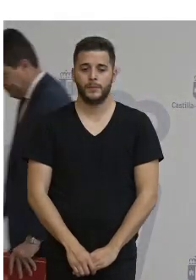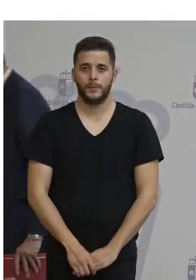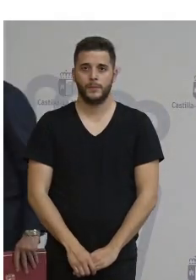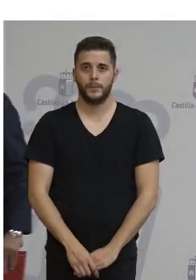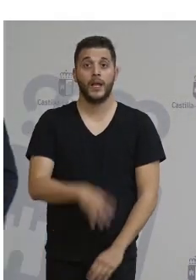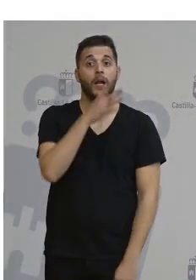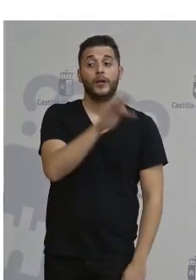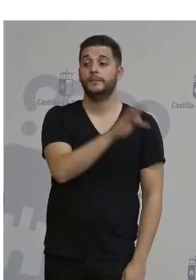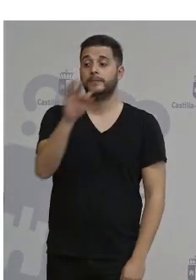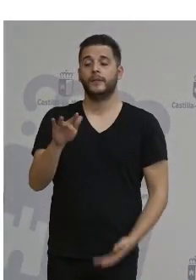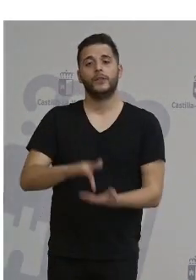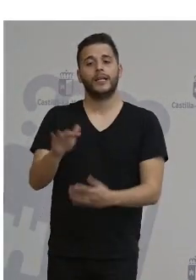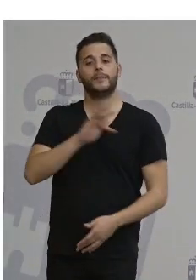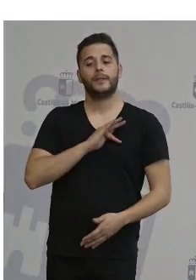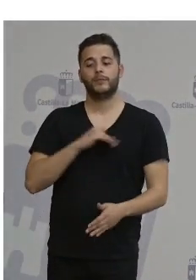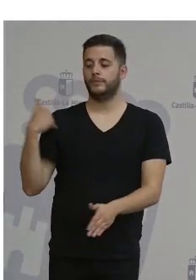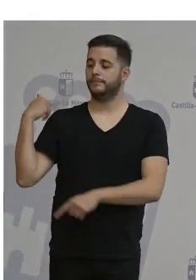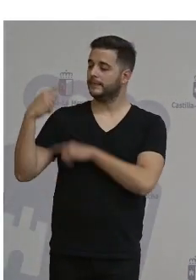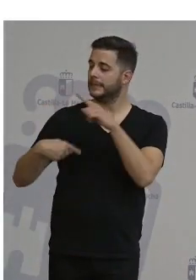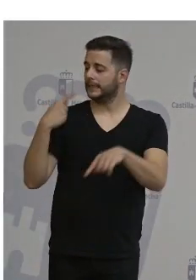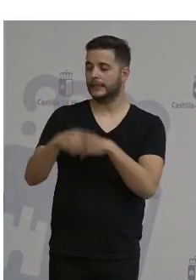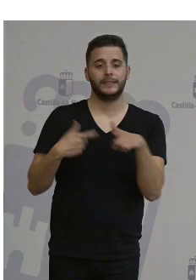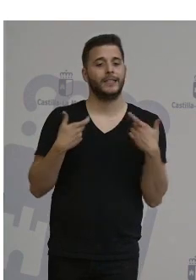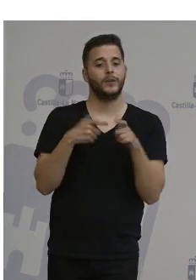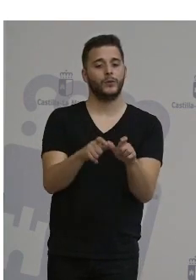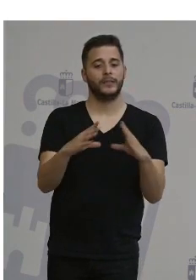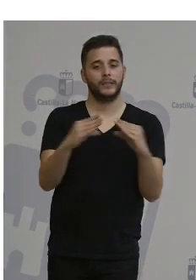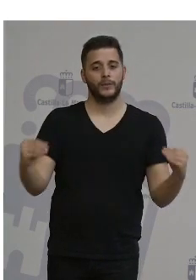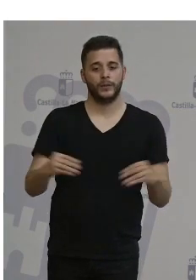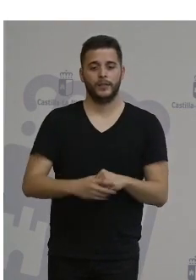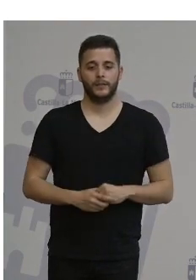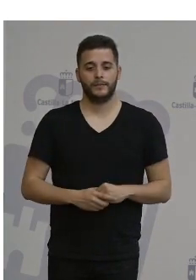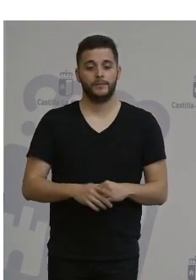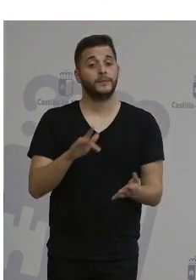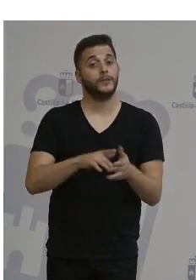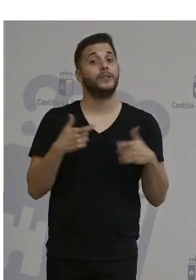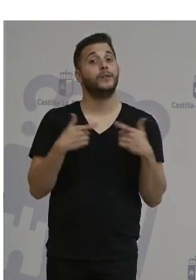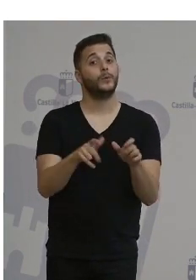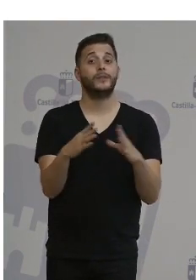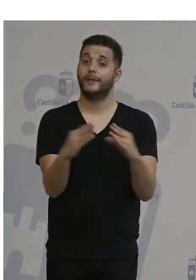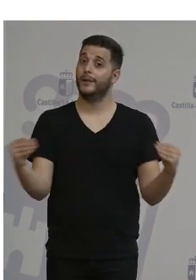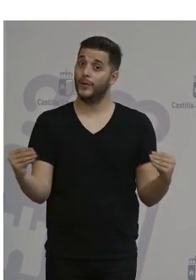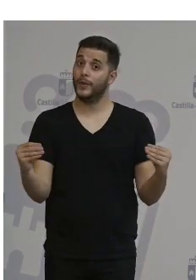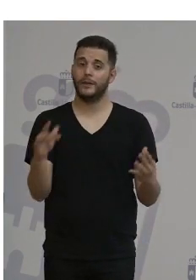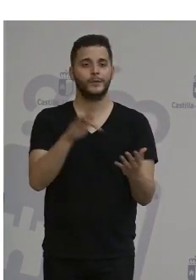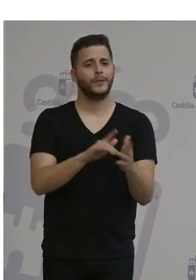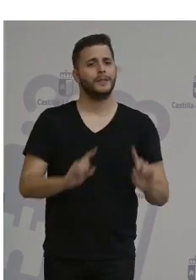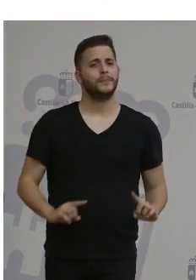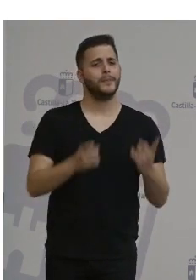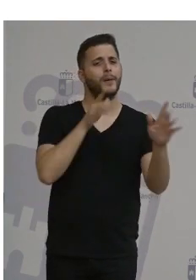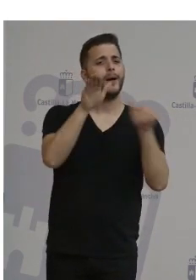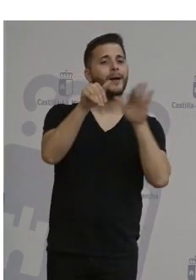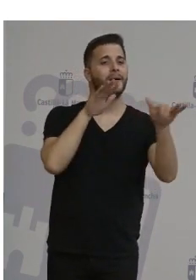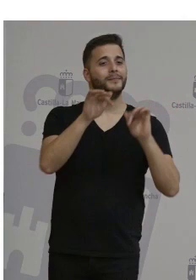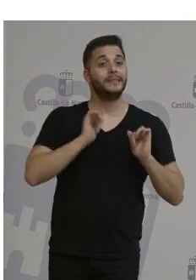Damos el premio a la trayectoria a la Junta de Andalucía. La Junta de Andalucía comenzó a convocar oposiciones